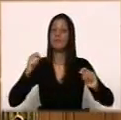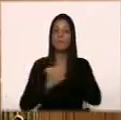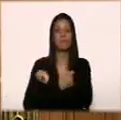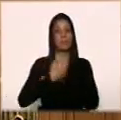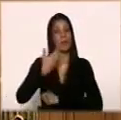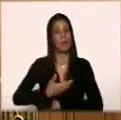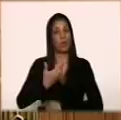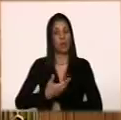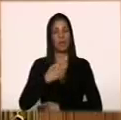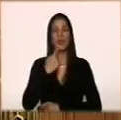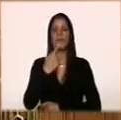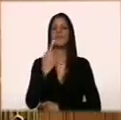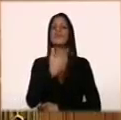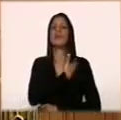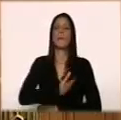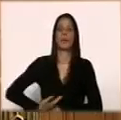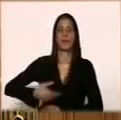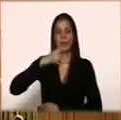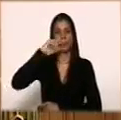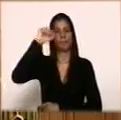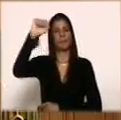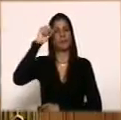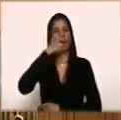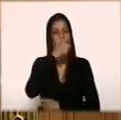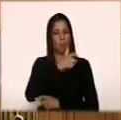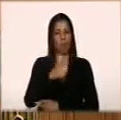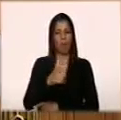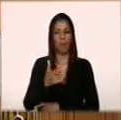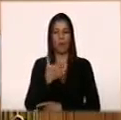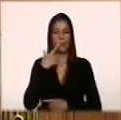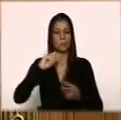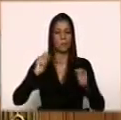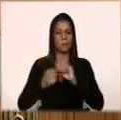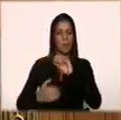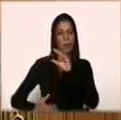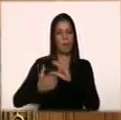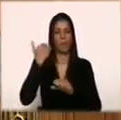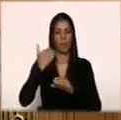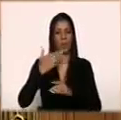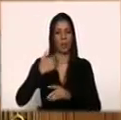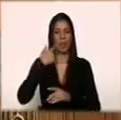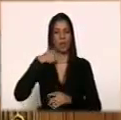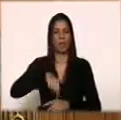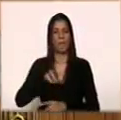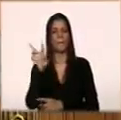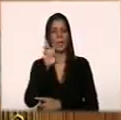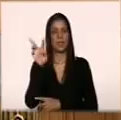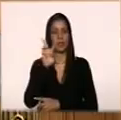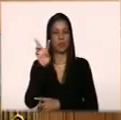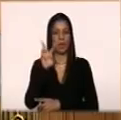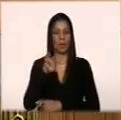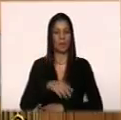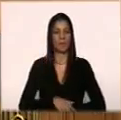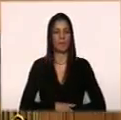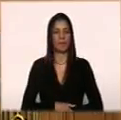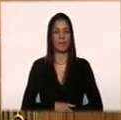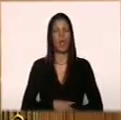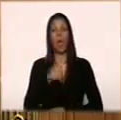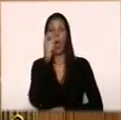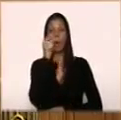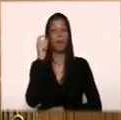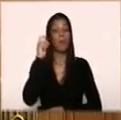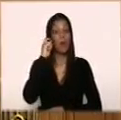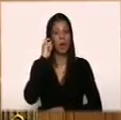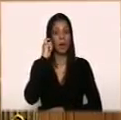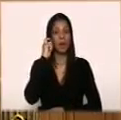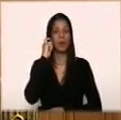como lo dice el presidente Nicolás Maduro y lo dice nuestro pueblo, un nuevo modelo de producción para nuestro país. Hombres y